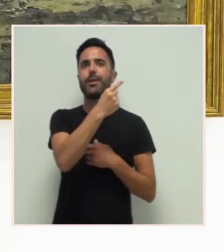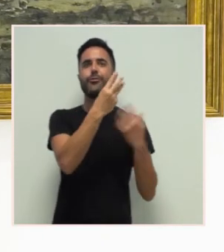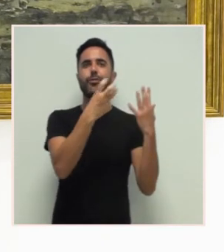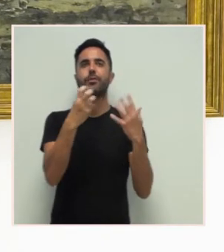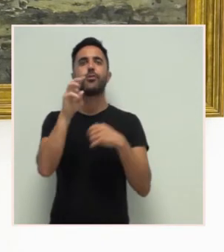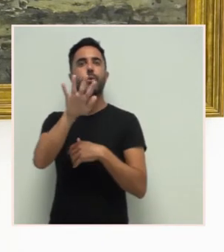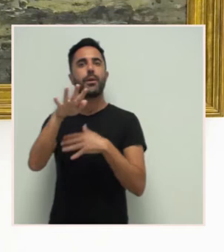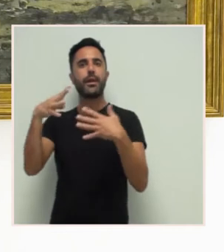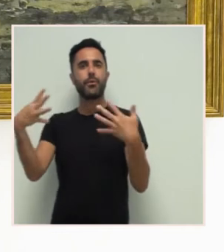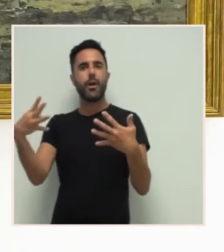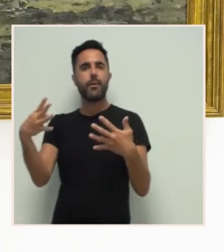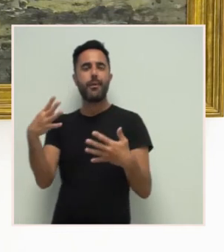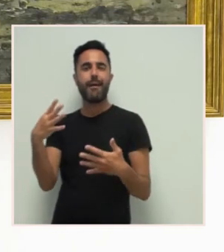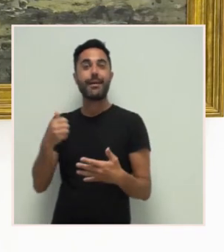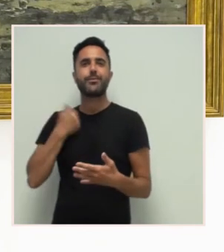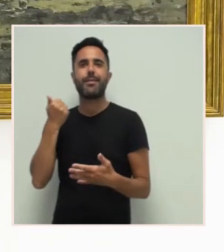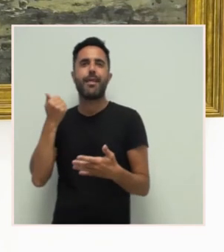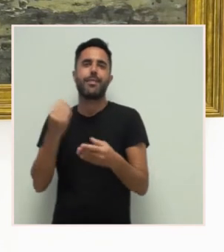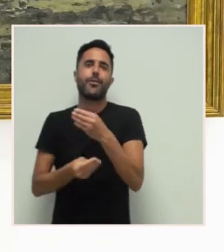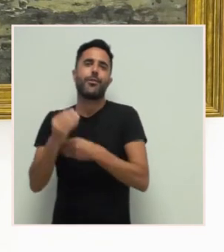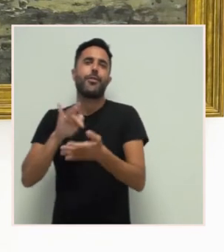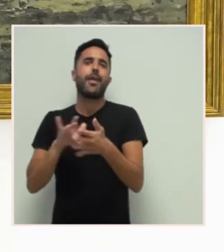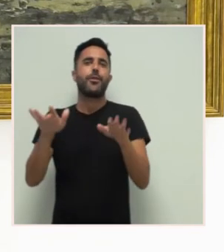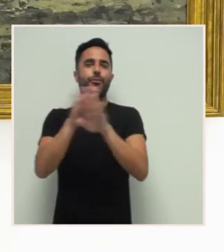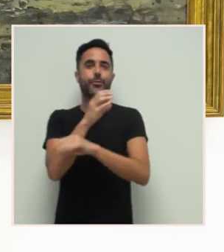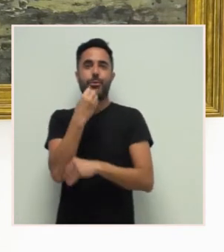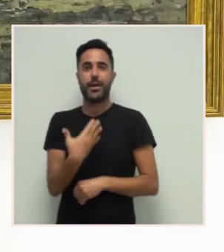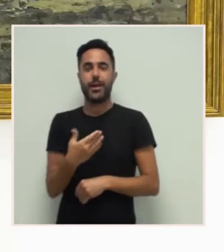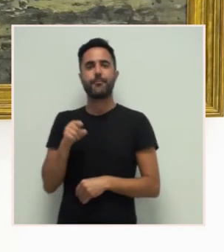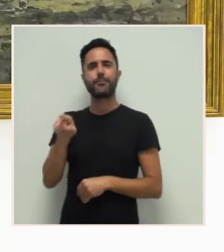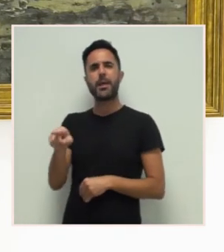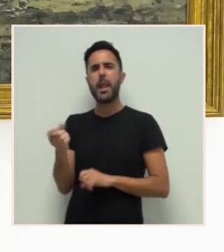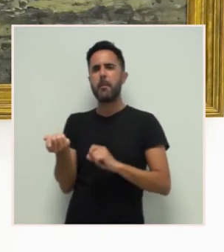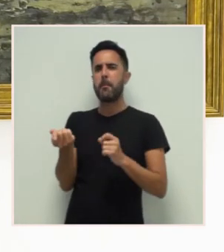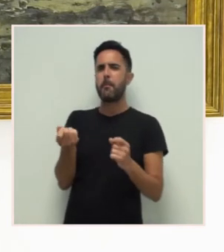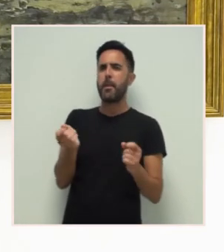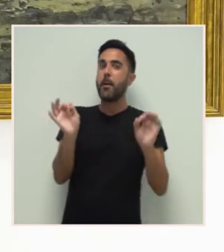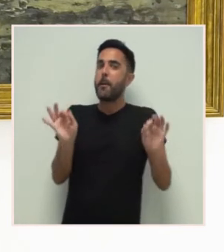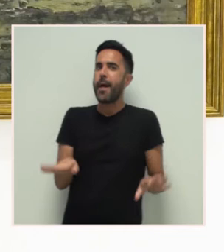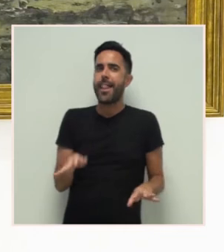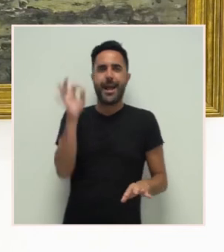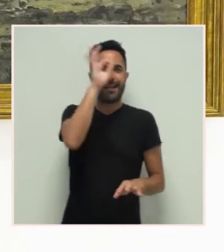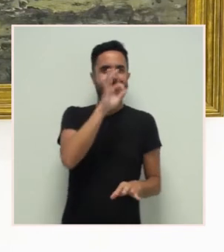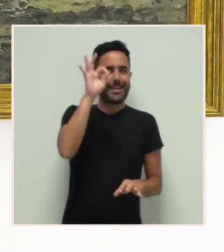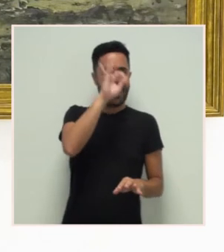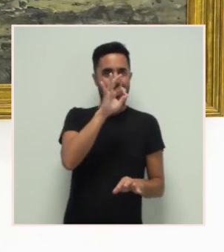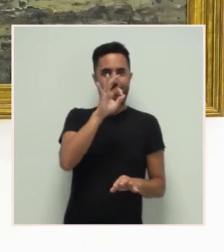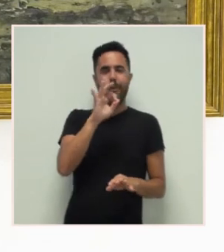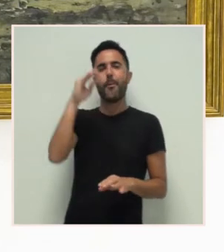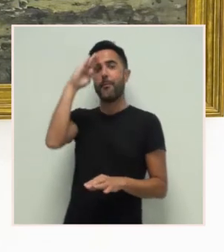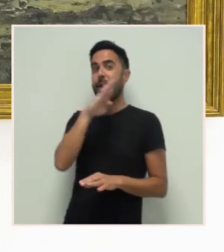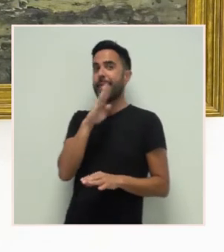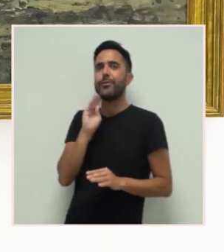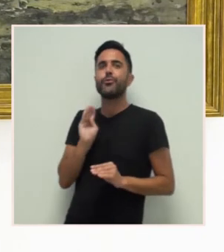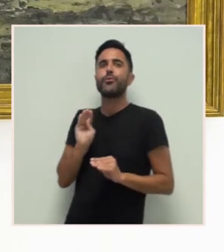algo similar ao noso ben querido Castelao. Os pais animárono a que fixera a carreira de medicina, pero pronto empezou a destacar